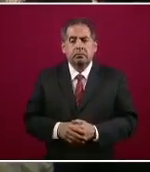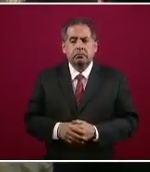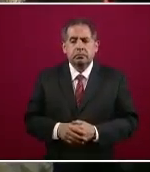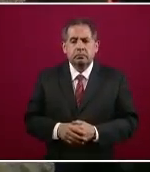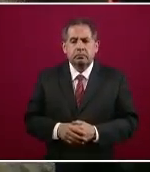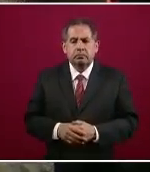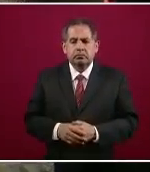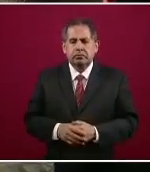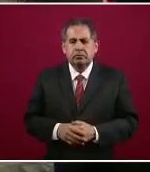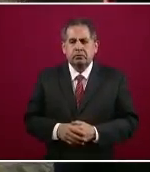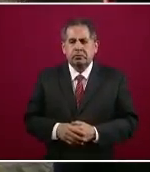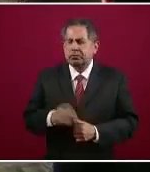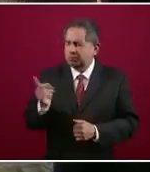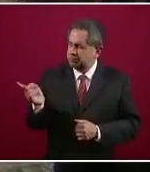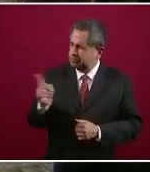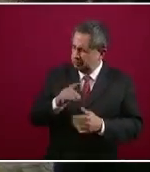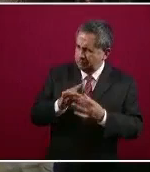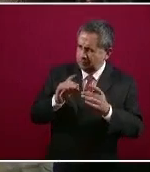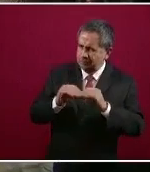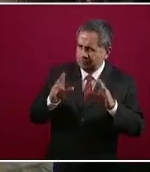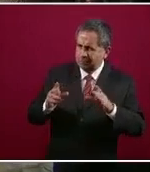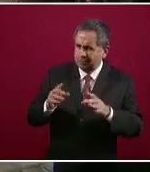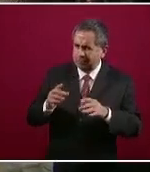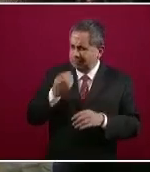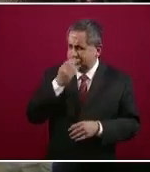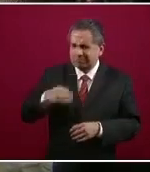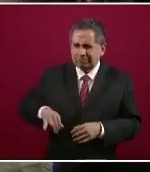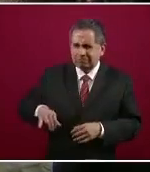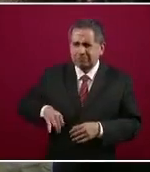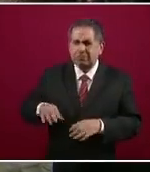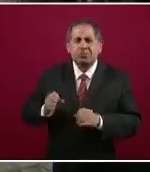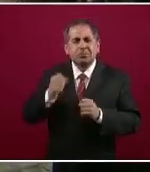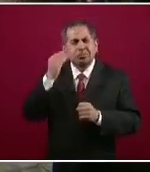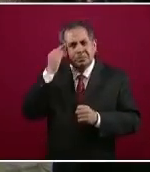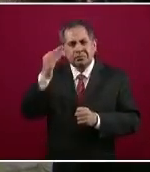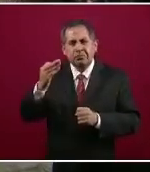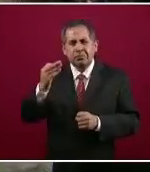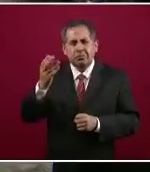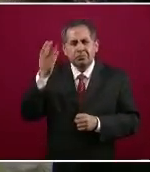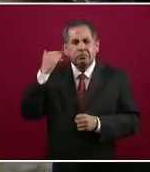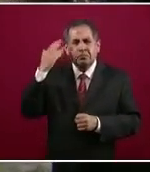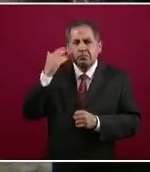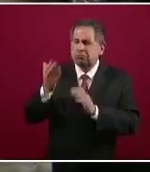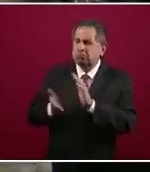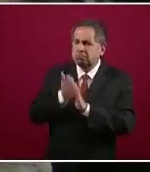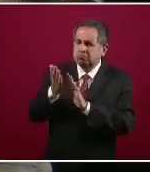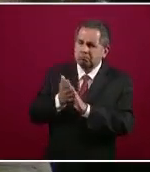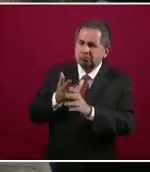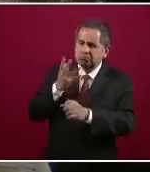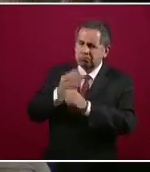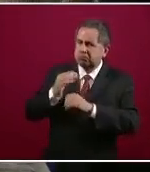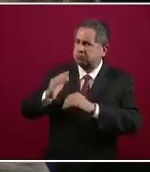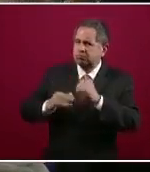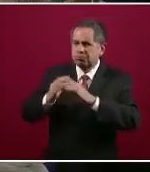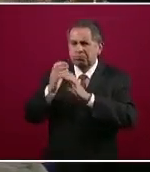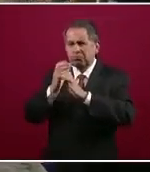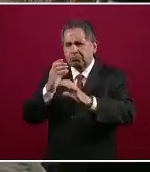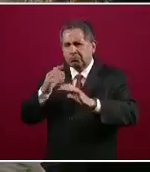más, ¿por qué no explicas, que es interesante, cuánto tiempo llevó construir este